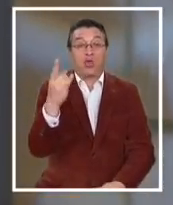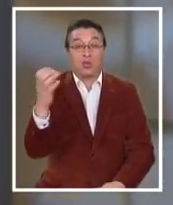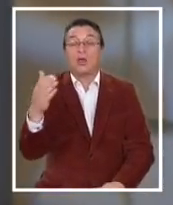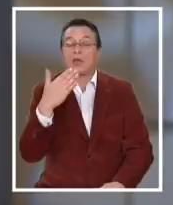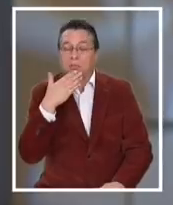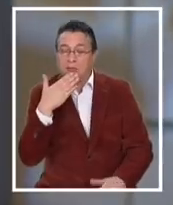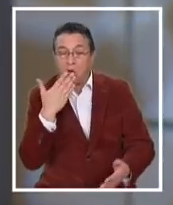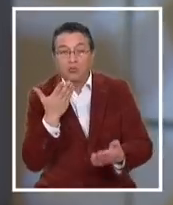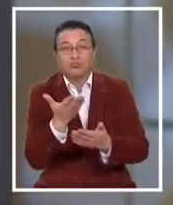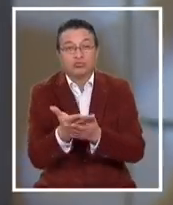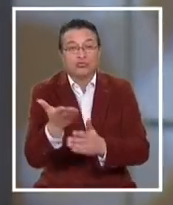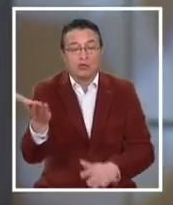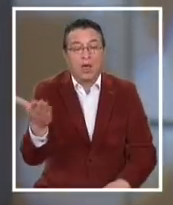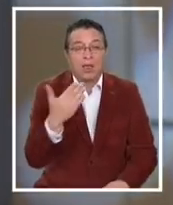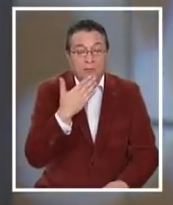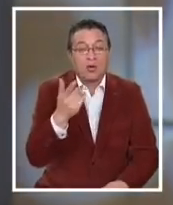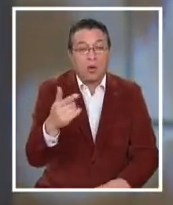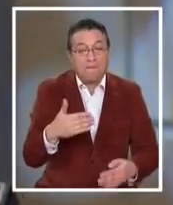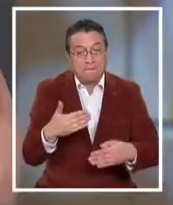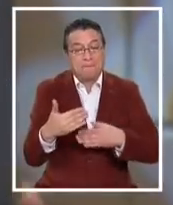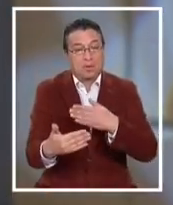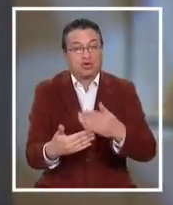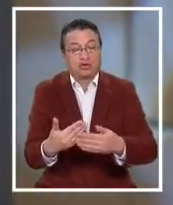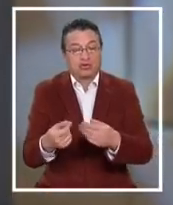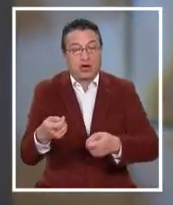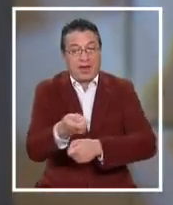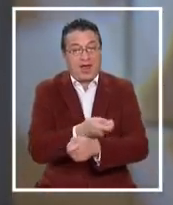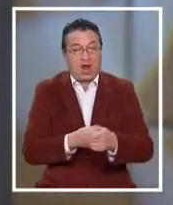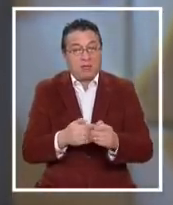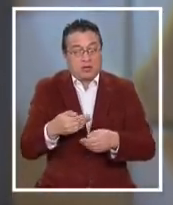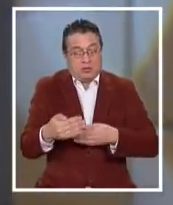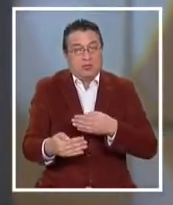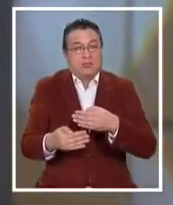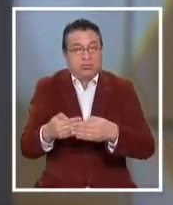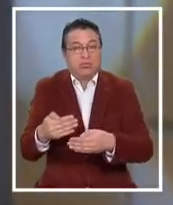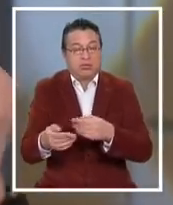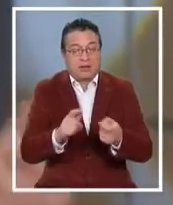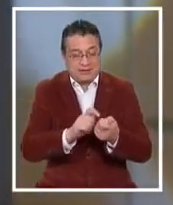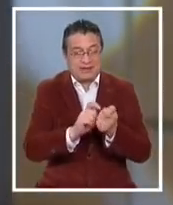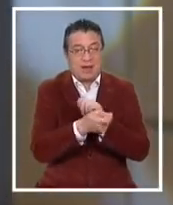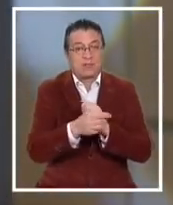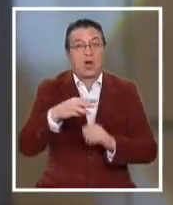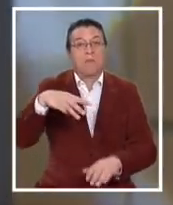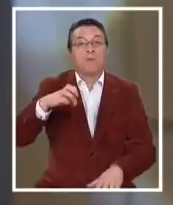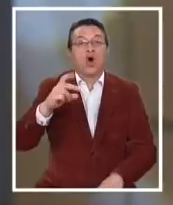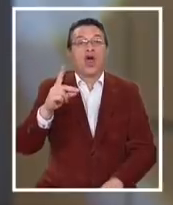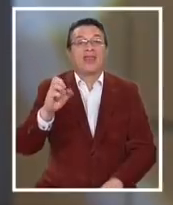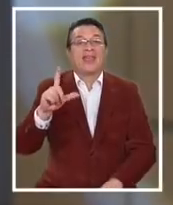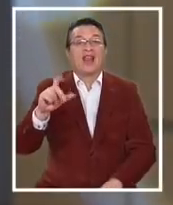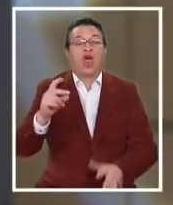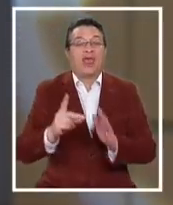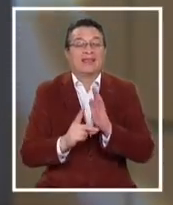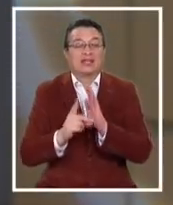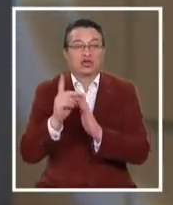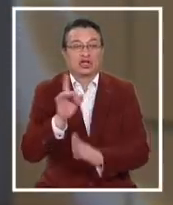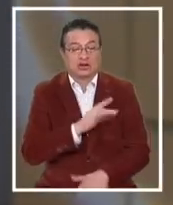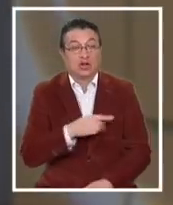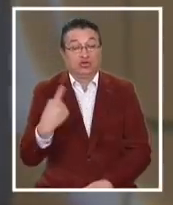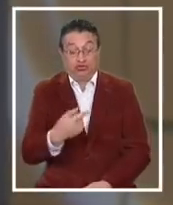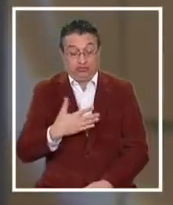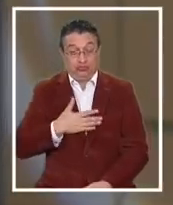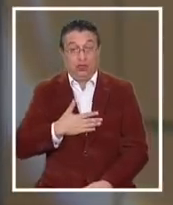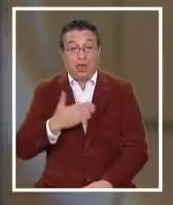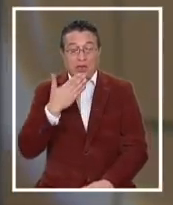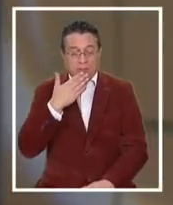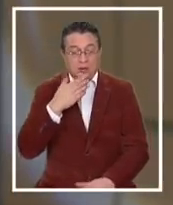perspectiva, en donde tengamos un proceso de recuperación económica que cambie el modelo de desarrollo chileno. Nosotros vamos a sacar una propuesta